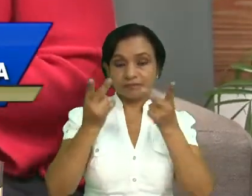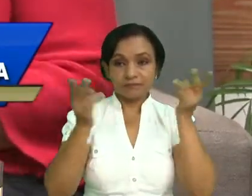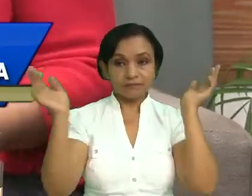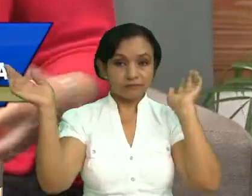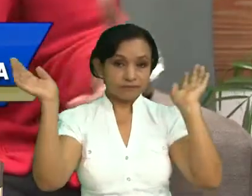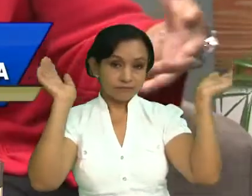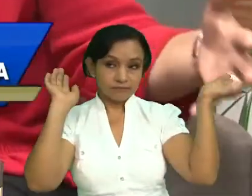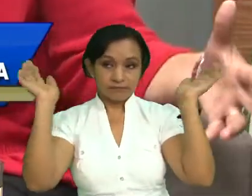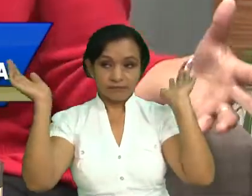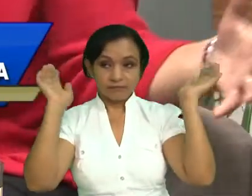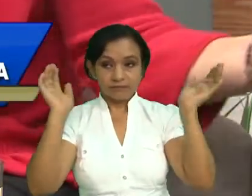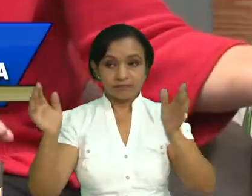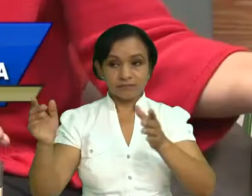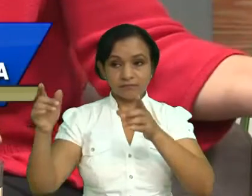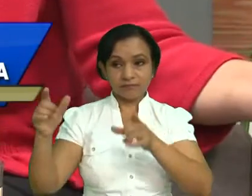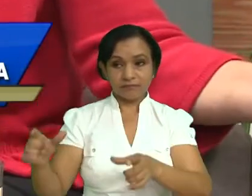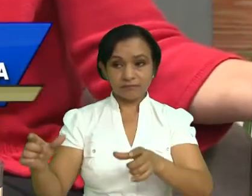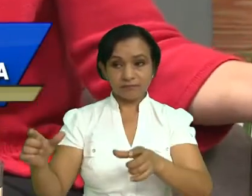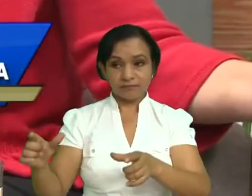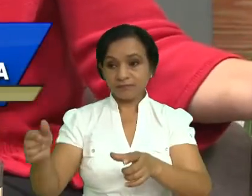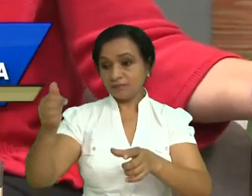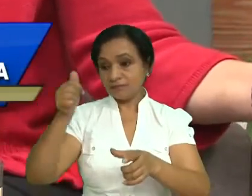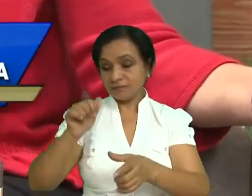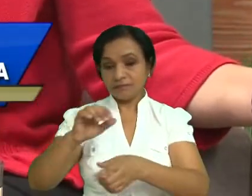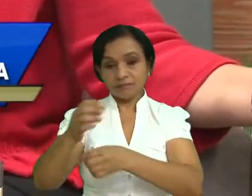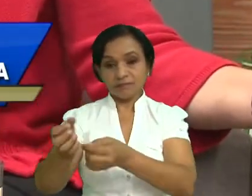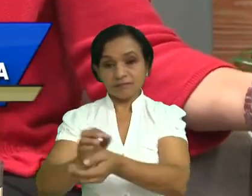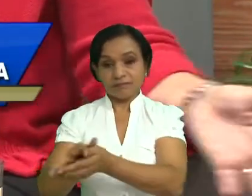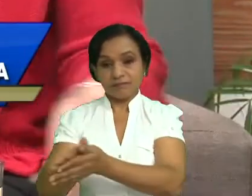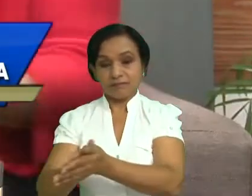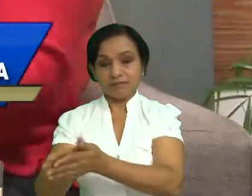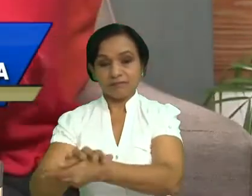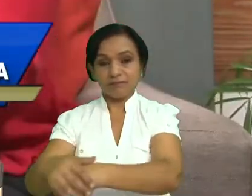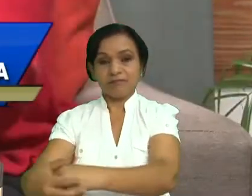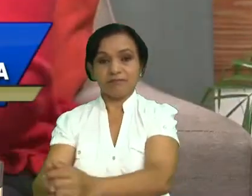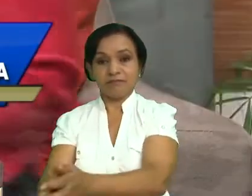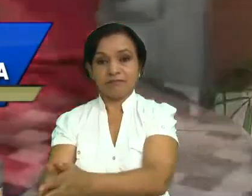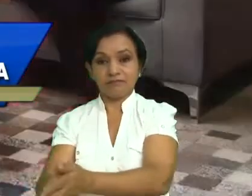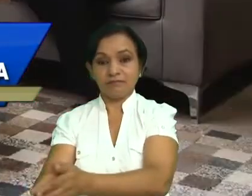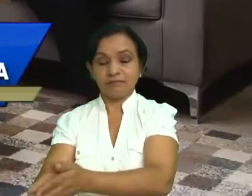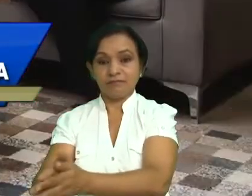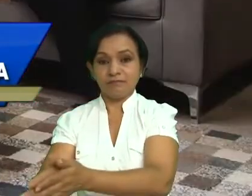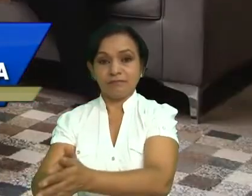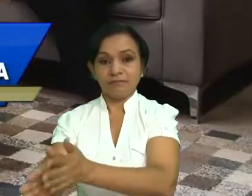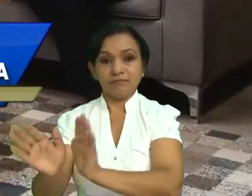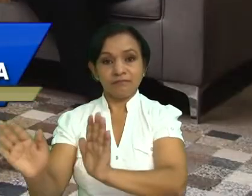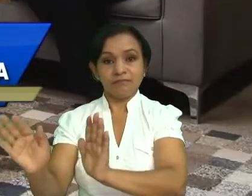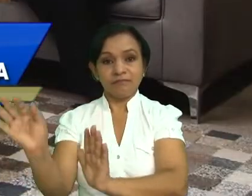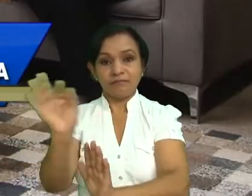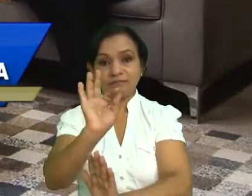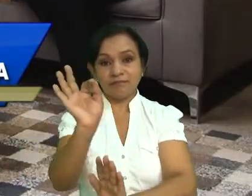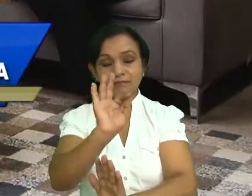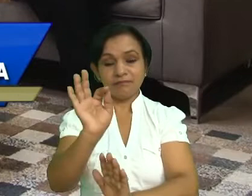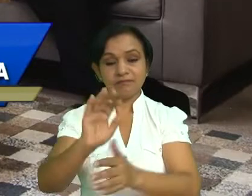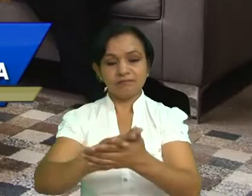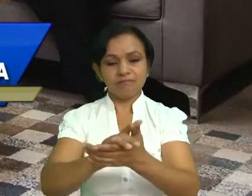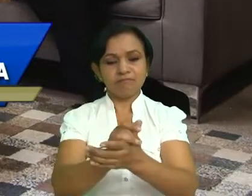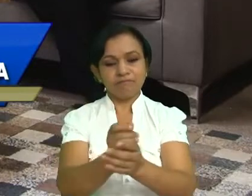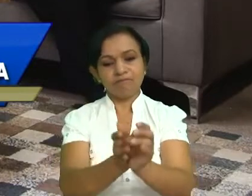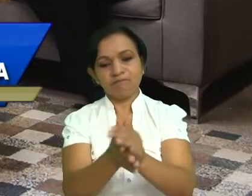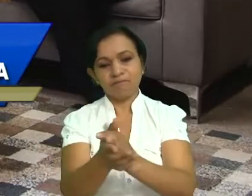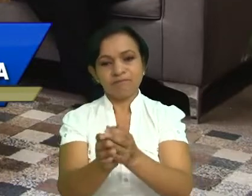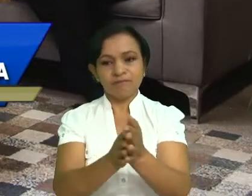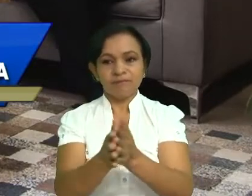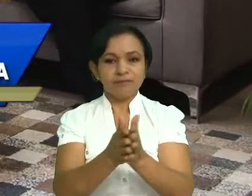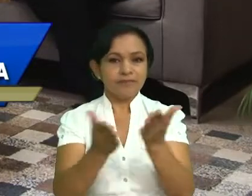te mencionaba que tienen su panita. Aquí tengo mi panita con mi jabón, te dicen los comerciantes. Y te enseñan ya la forma de lavarse las manos, porque no